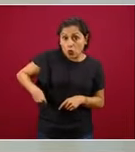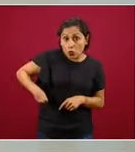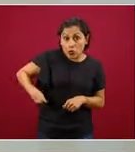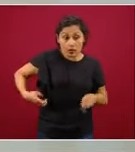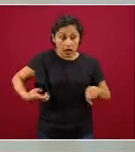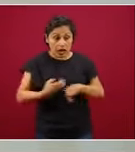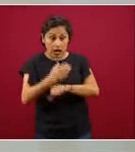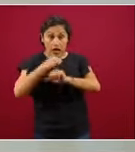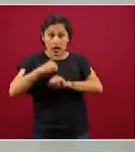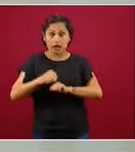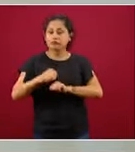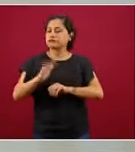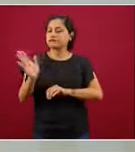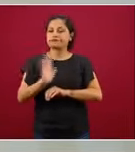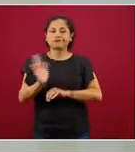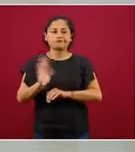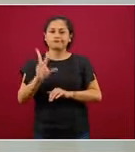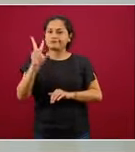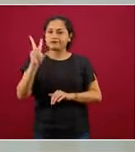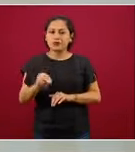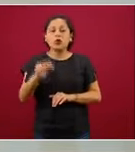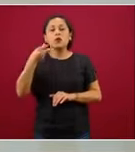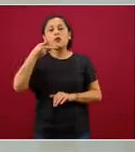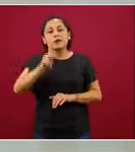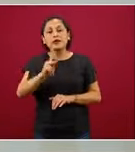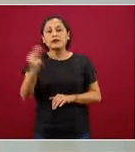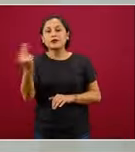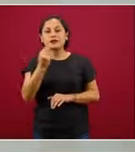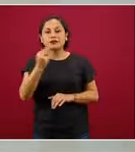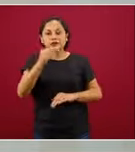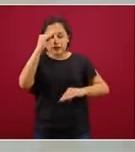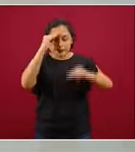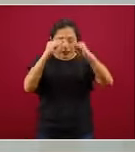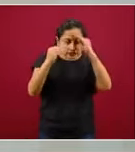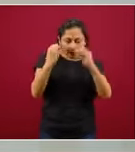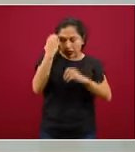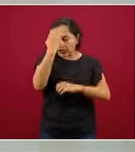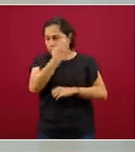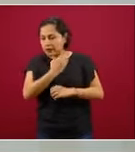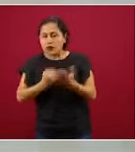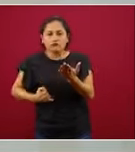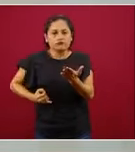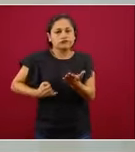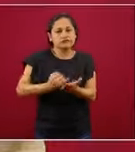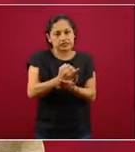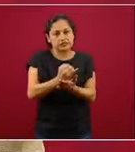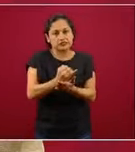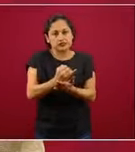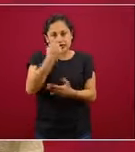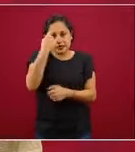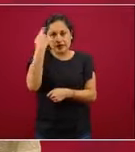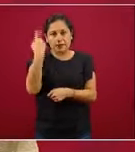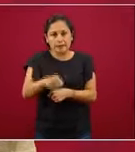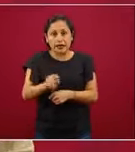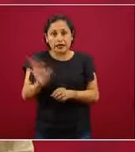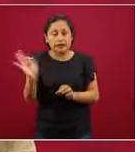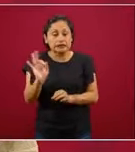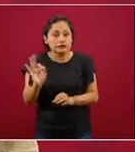realidad. Lo que se requiere es tomar decisiones ágiles para revertir el efecto y buscar